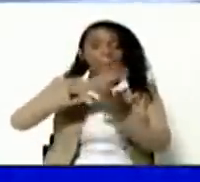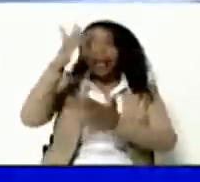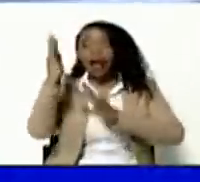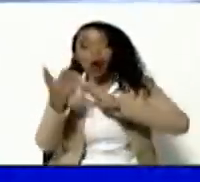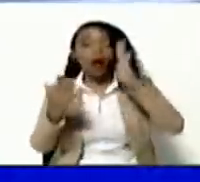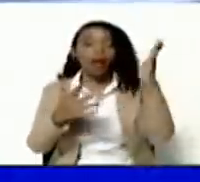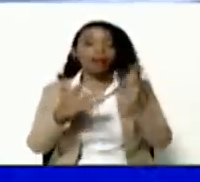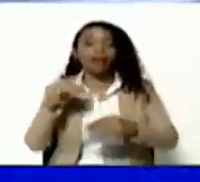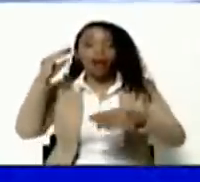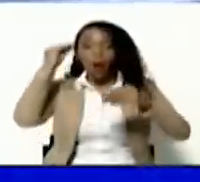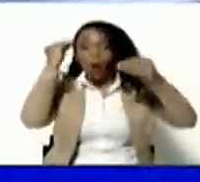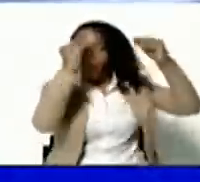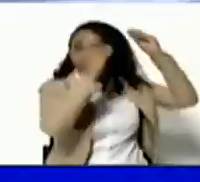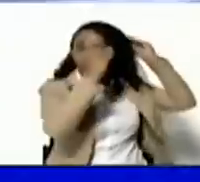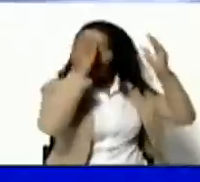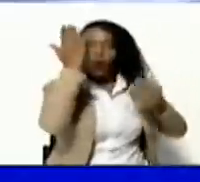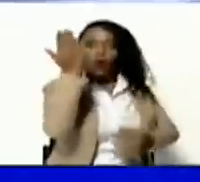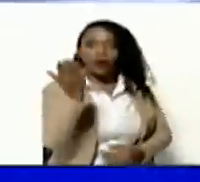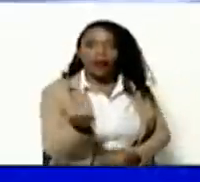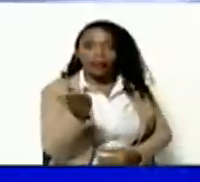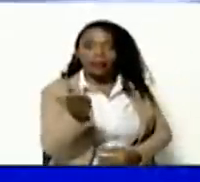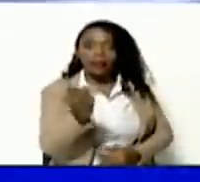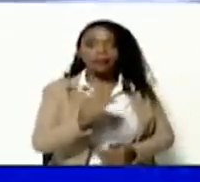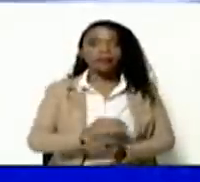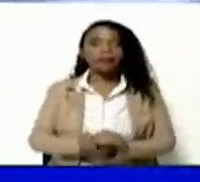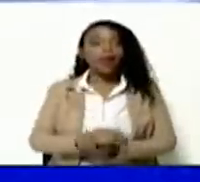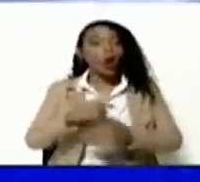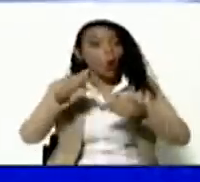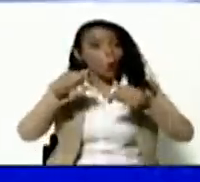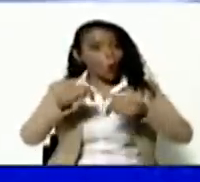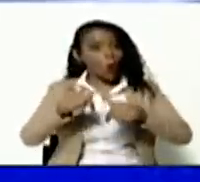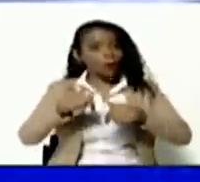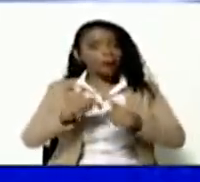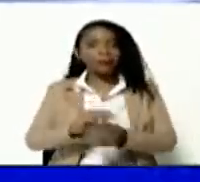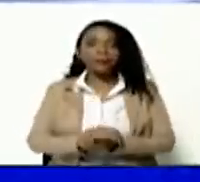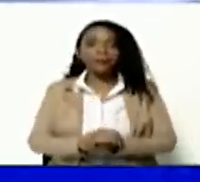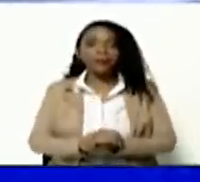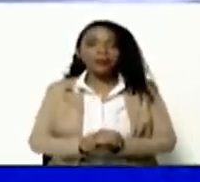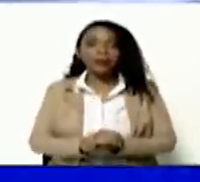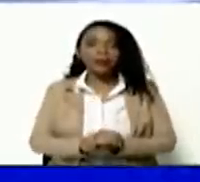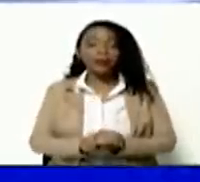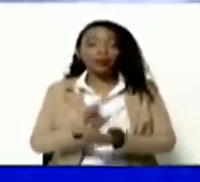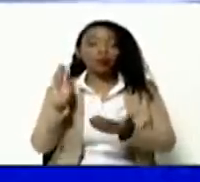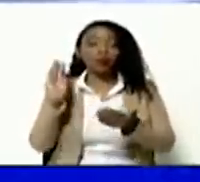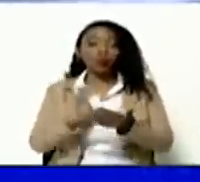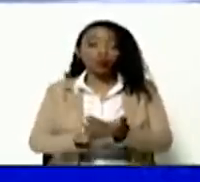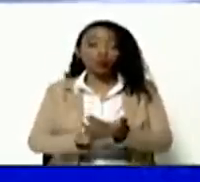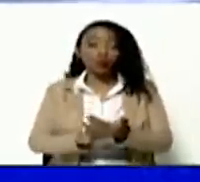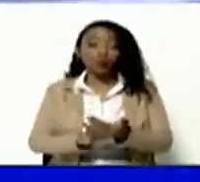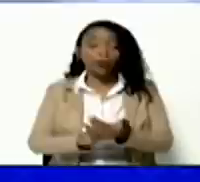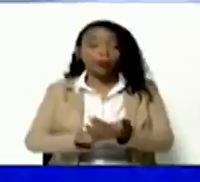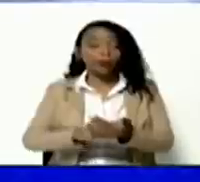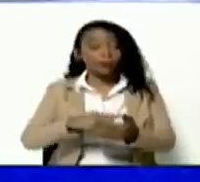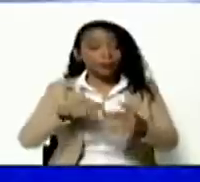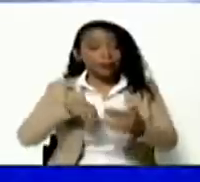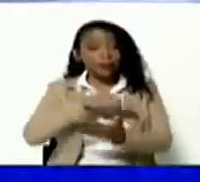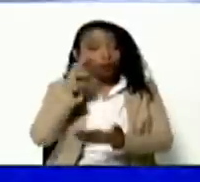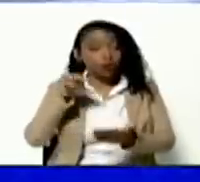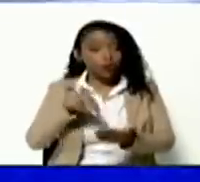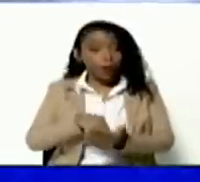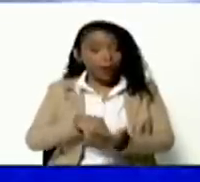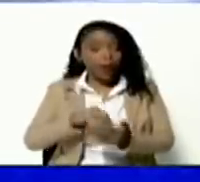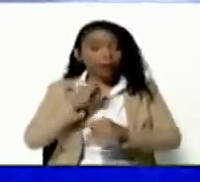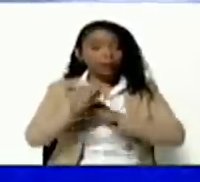de José Gregorio Hernández Y ya hoy habiéndose establecido la patente nacional e